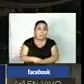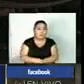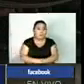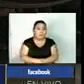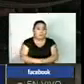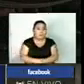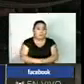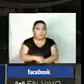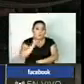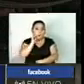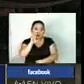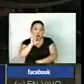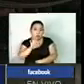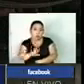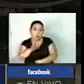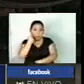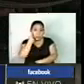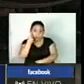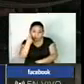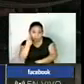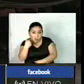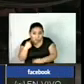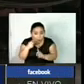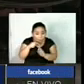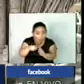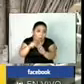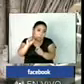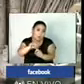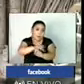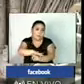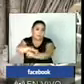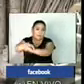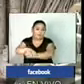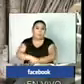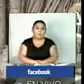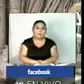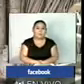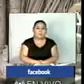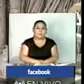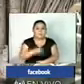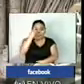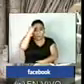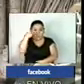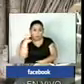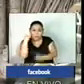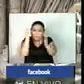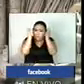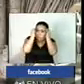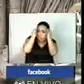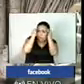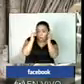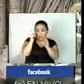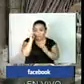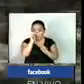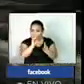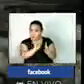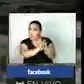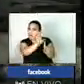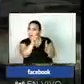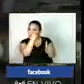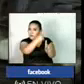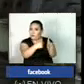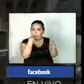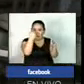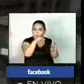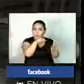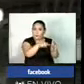Porque dicen que la mermenda cae y me pueden llevar. La preocupación de esta mujer es evidente y se ha